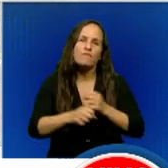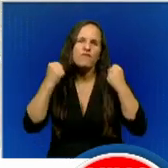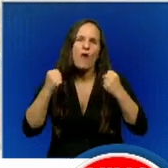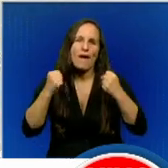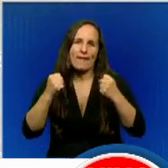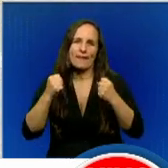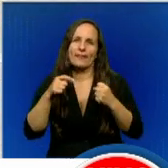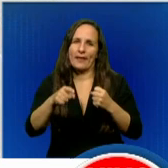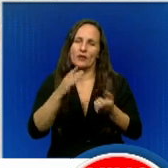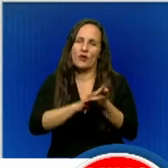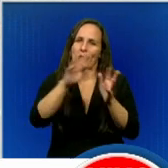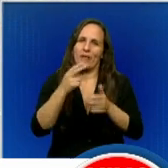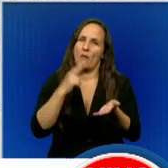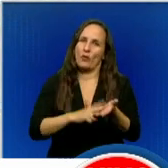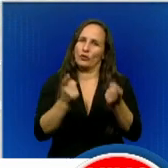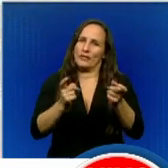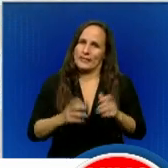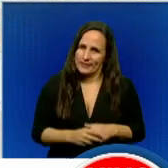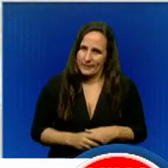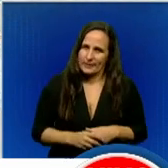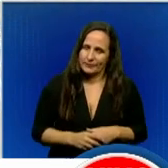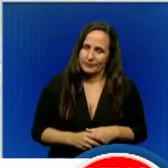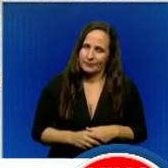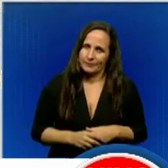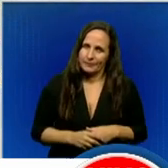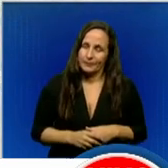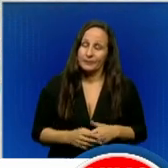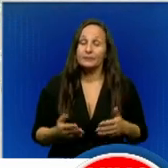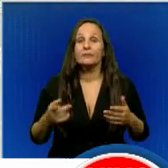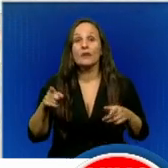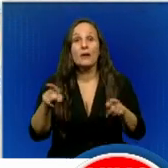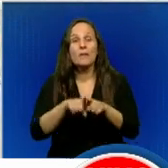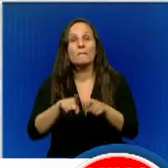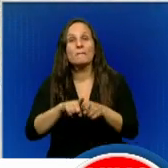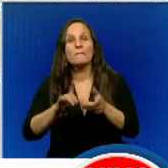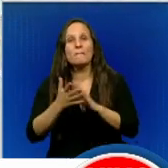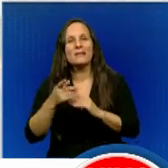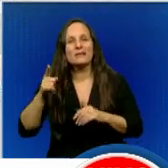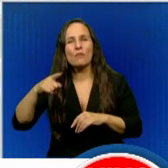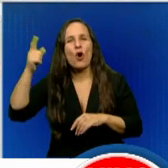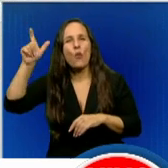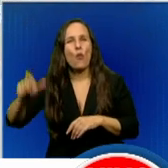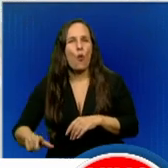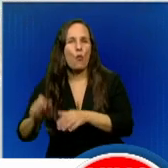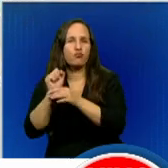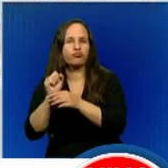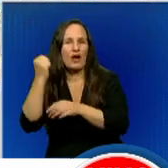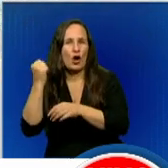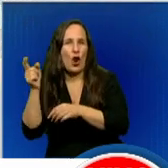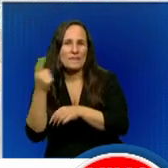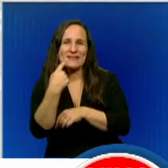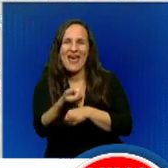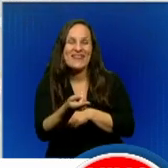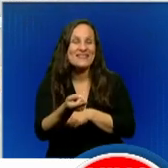sistemática tributaria en línea con aquello que al decir de konrad adenauer es